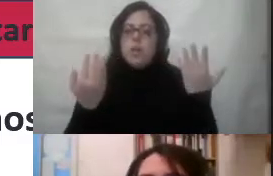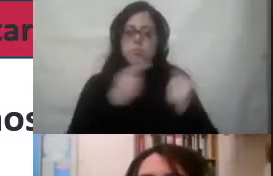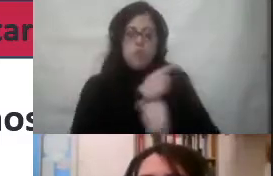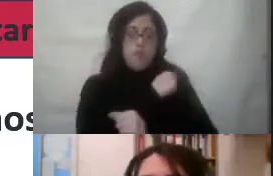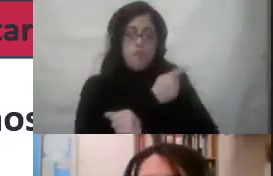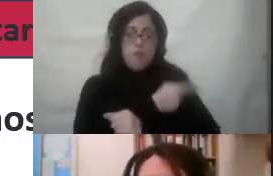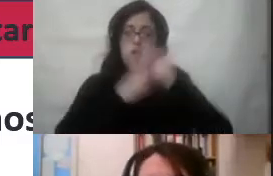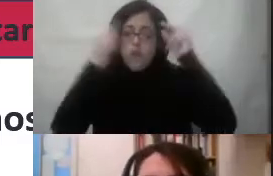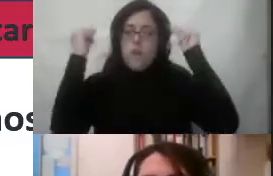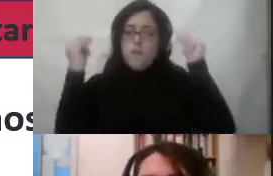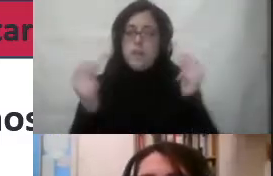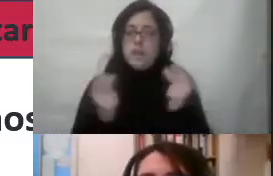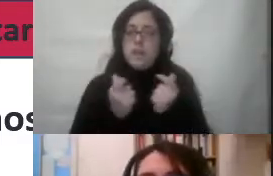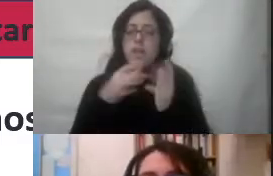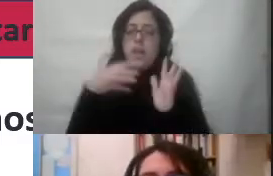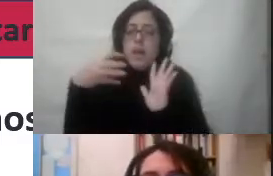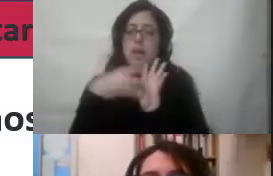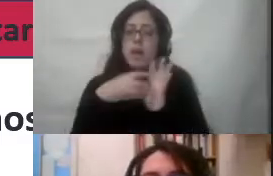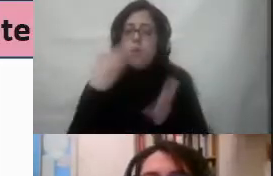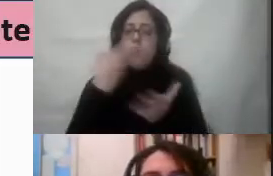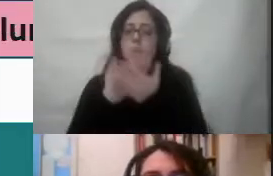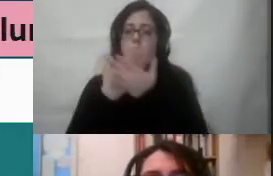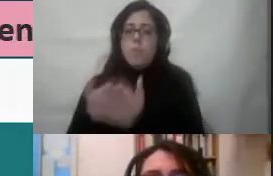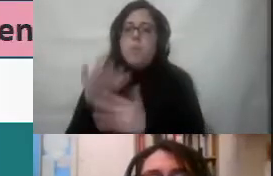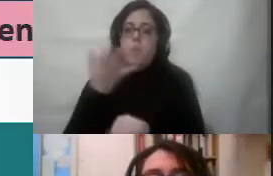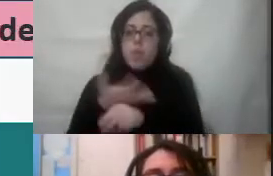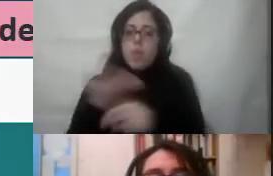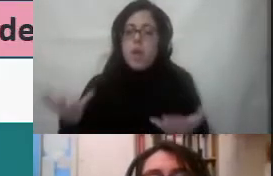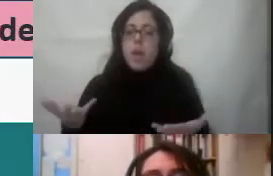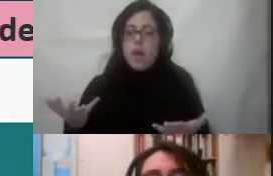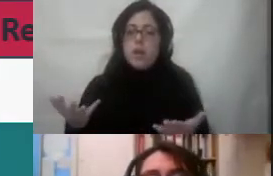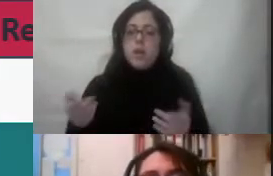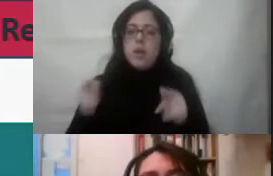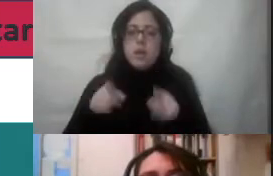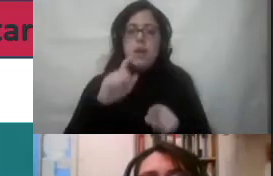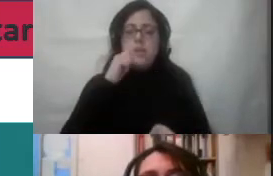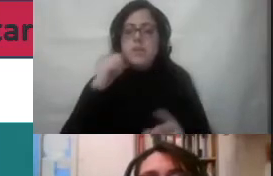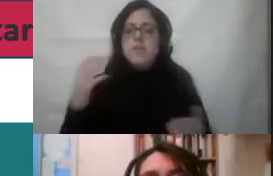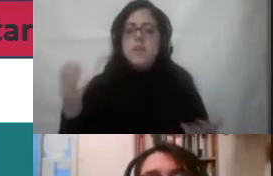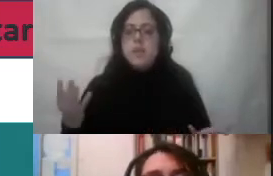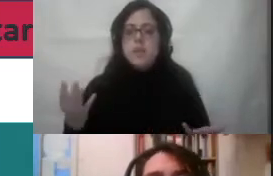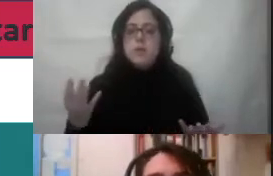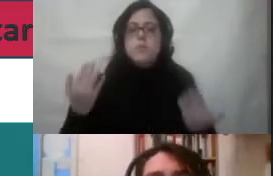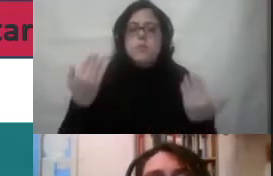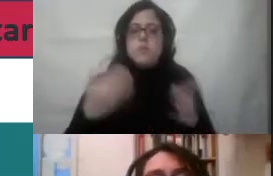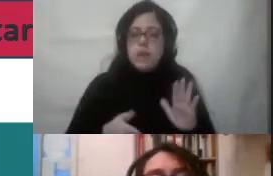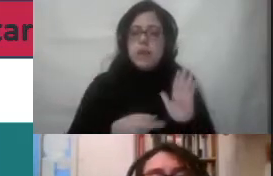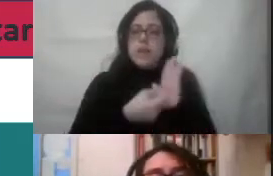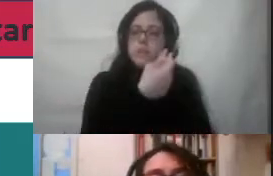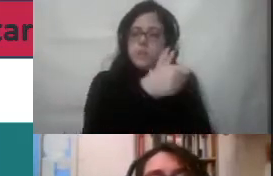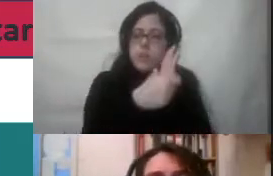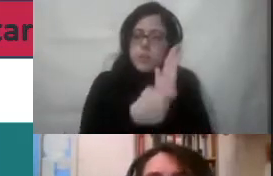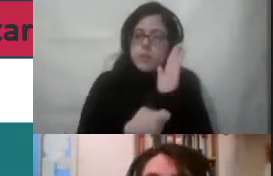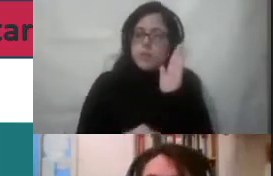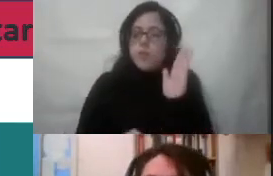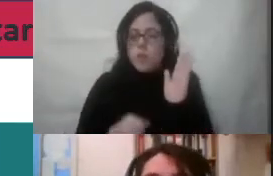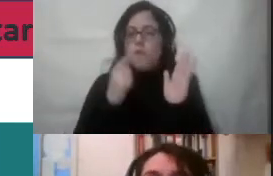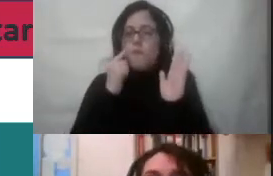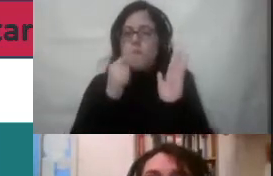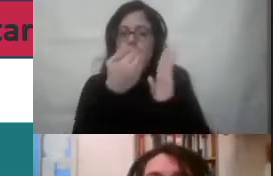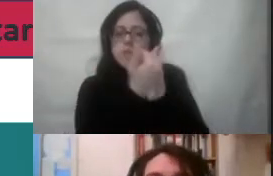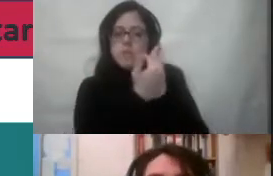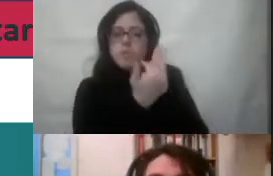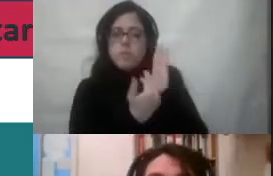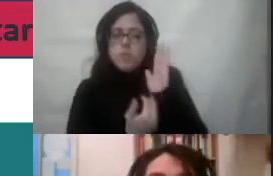también tenemos una propuesta con eso, que tiene que ver con establecer criterios de evaluación, ¿cierto?, a través de estas dimensiones